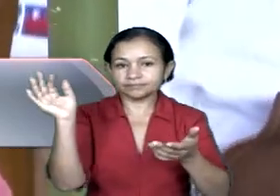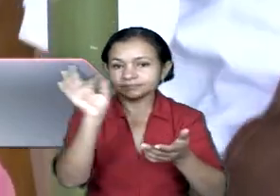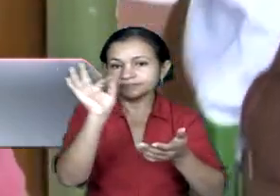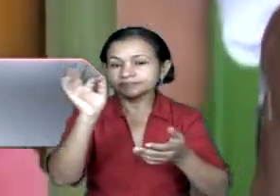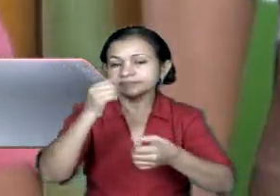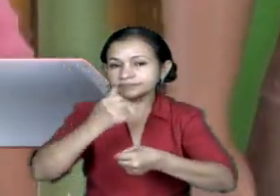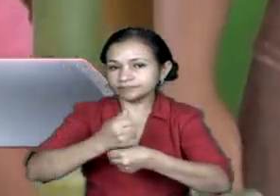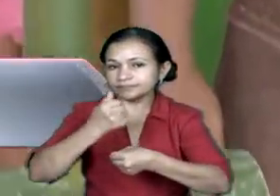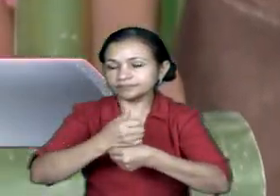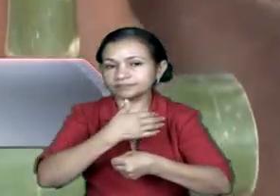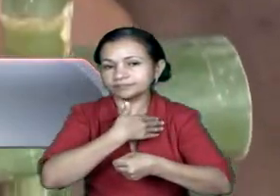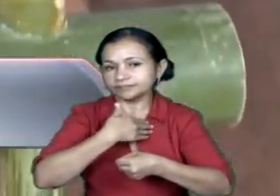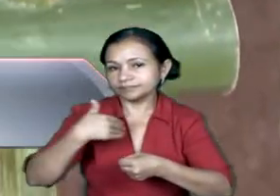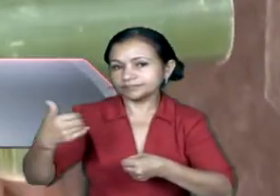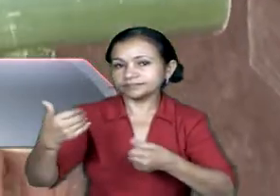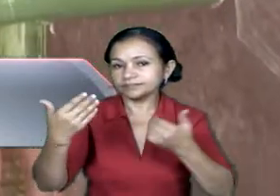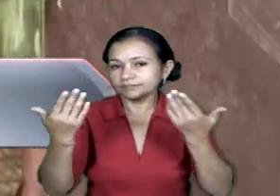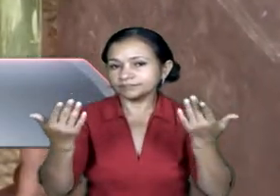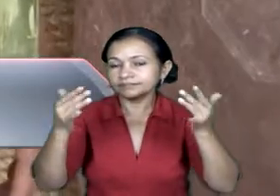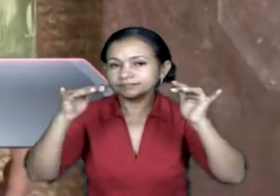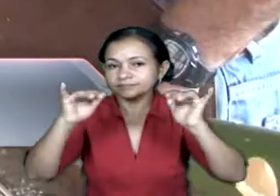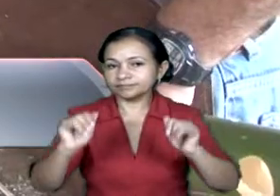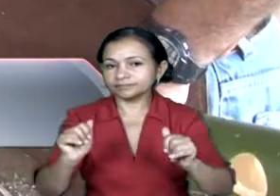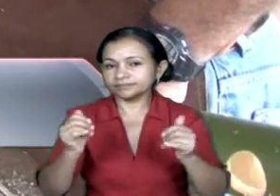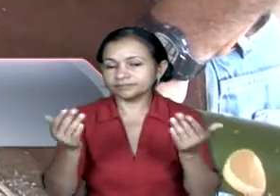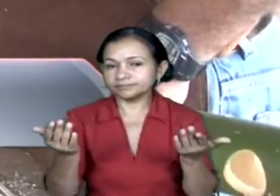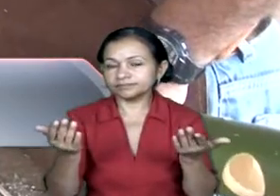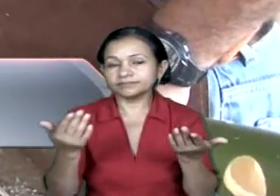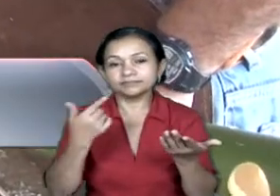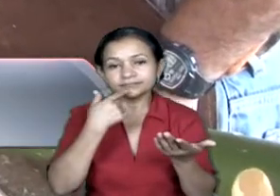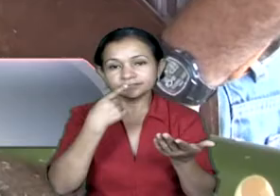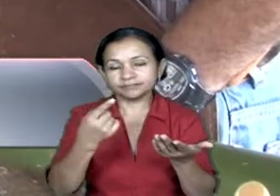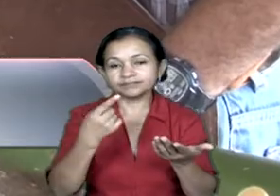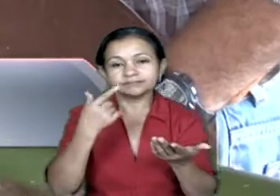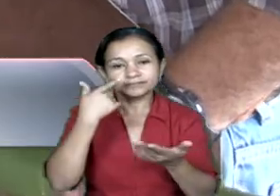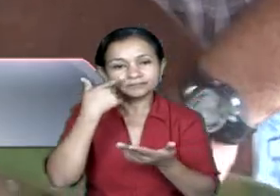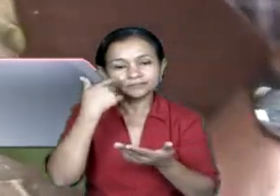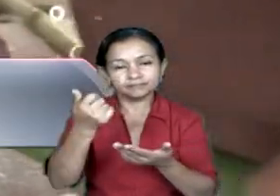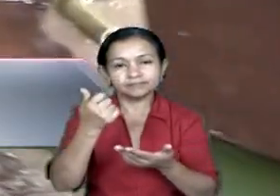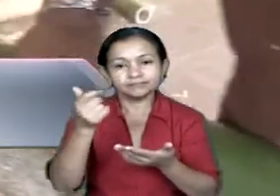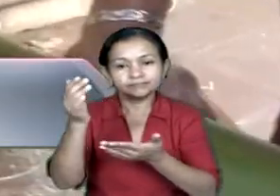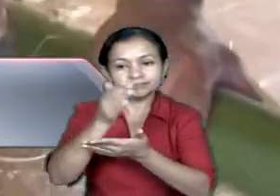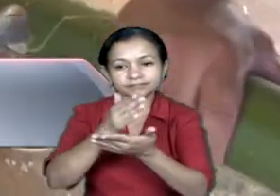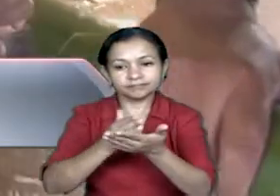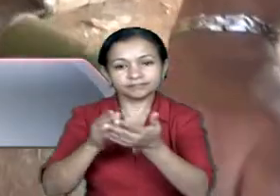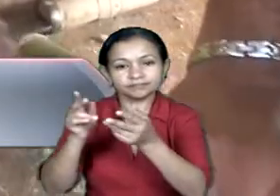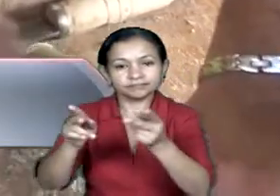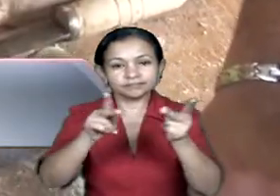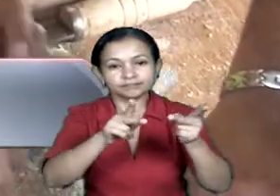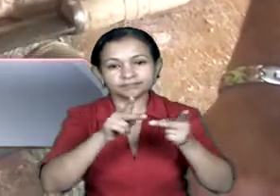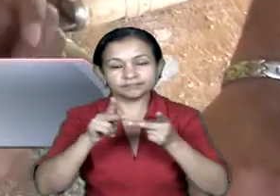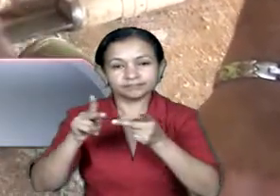trabajo. Sí, después ya la... Yo todavía conozco a unos artesanos, ¿no?